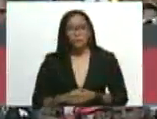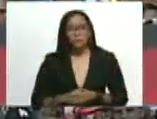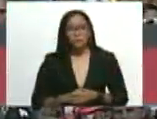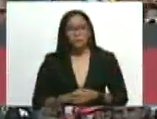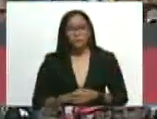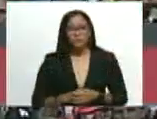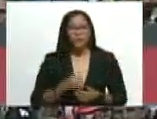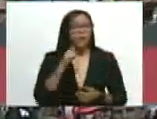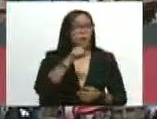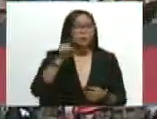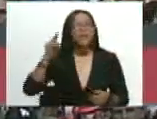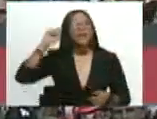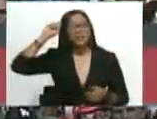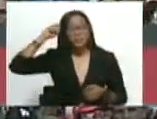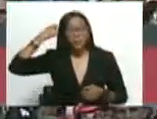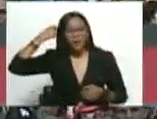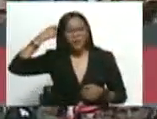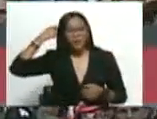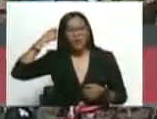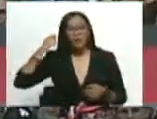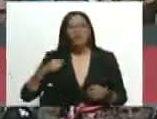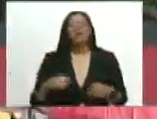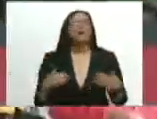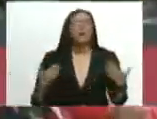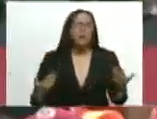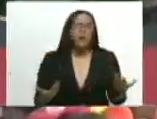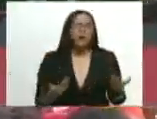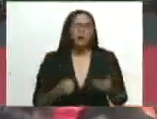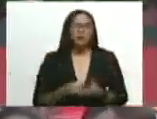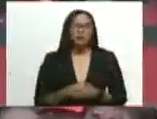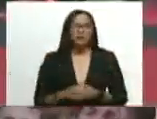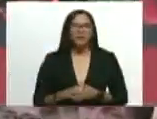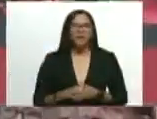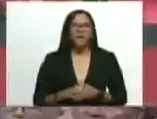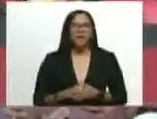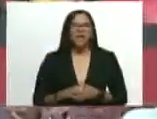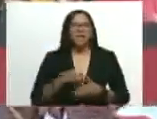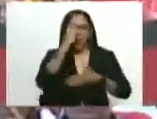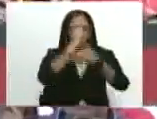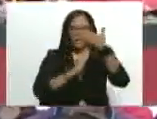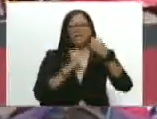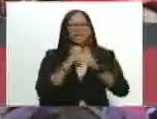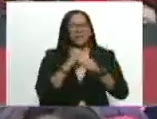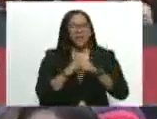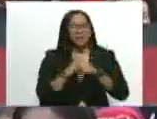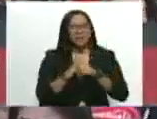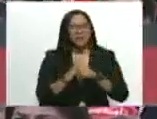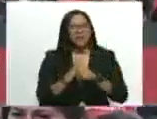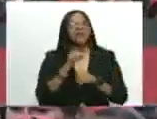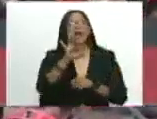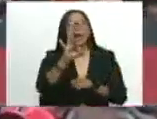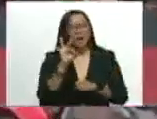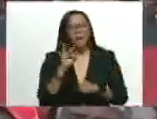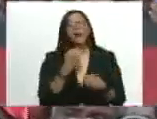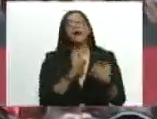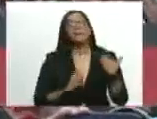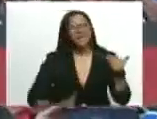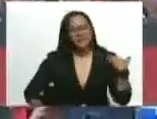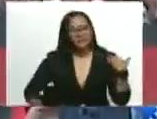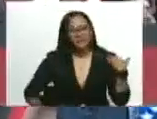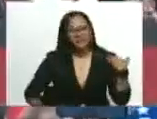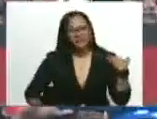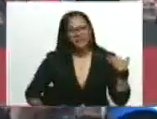ustedes recuerdan cuando este humilde trabajador lo elegimos como presidente